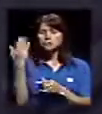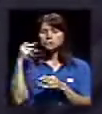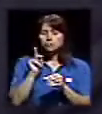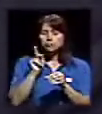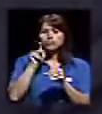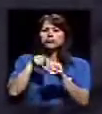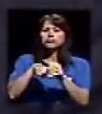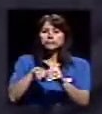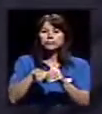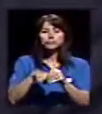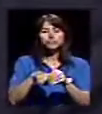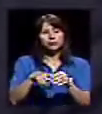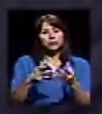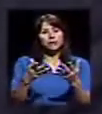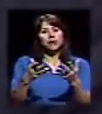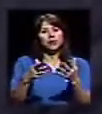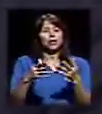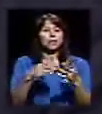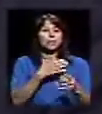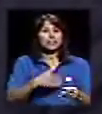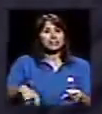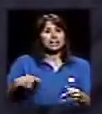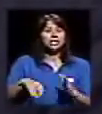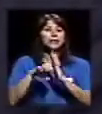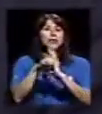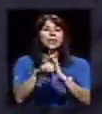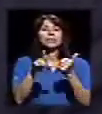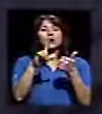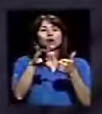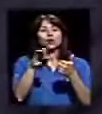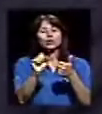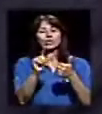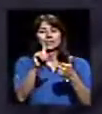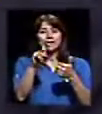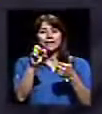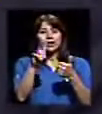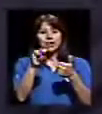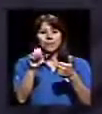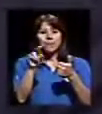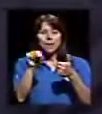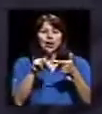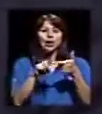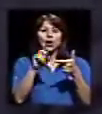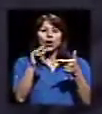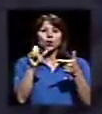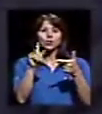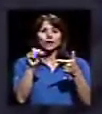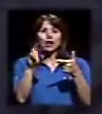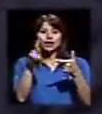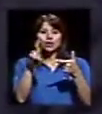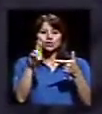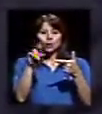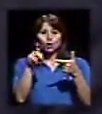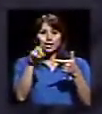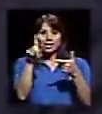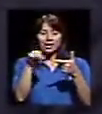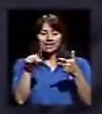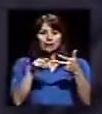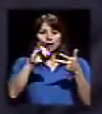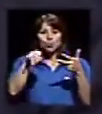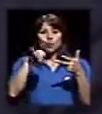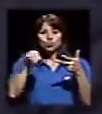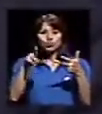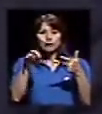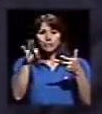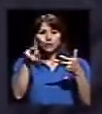asociación personas como Luis Lieberman, Oscar Rodríguez Ulloa, Juan José Flores, Leonel